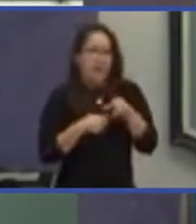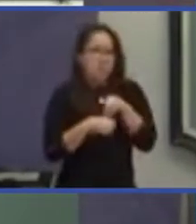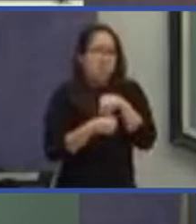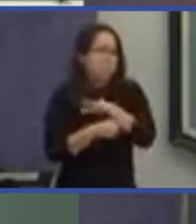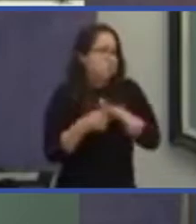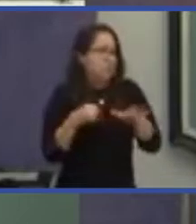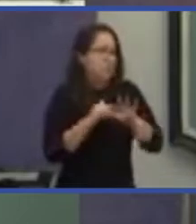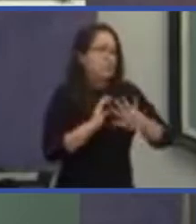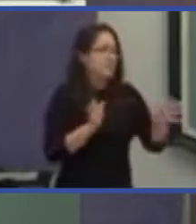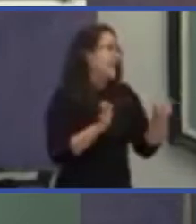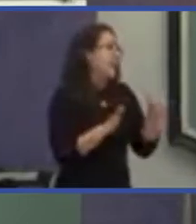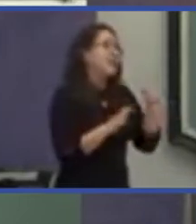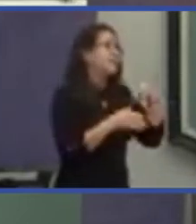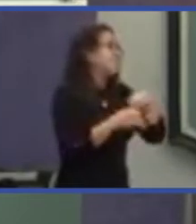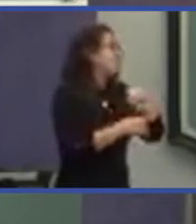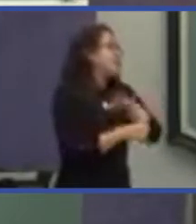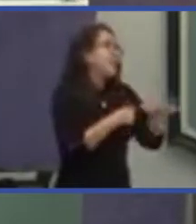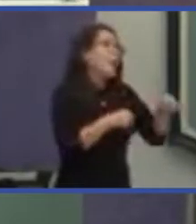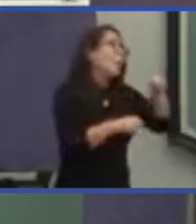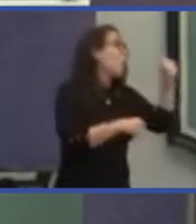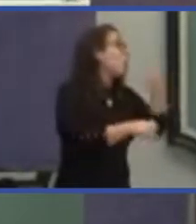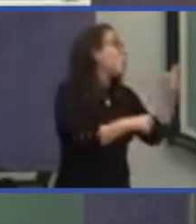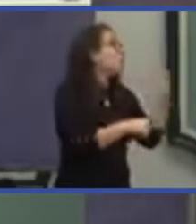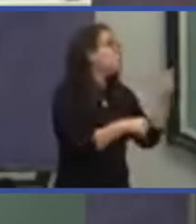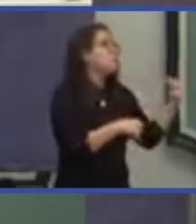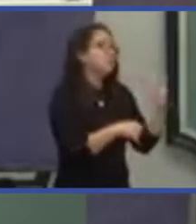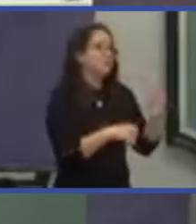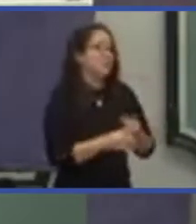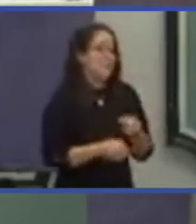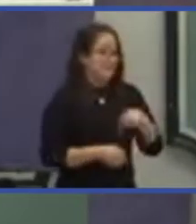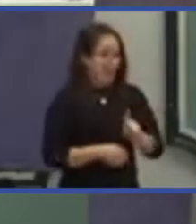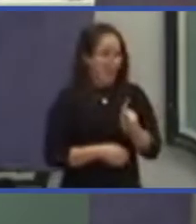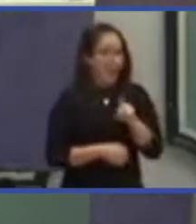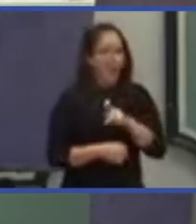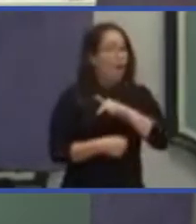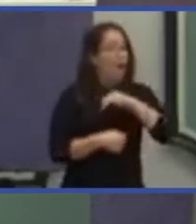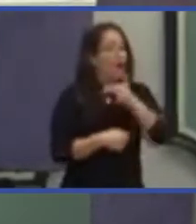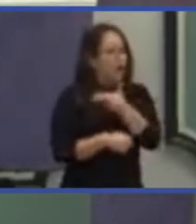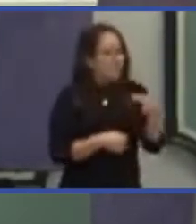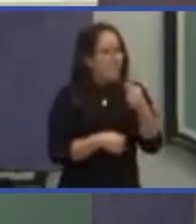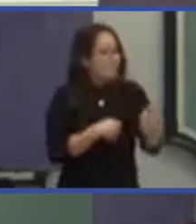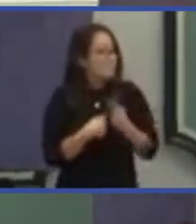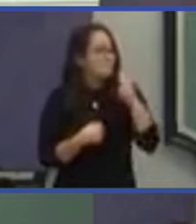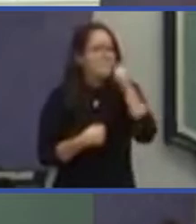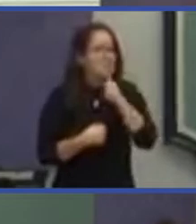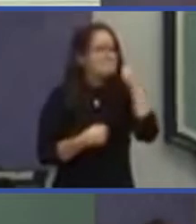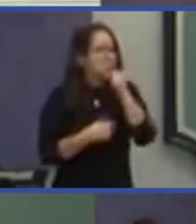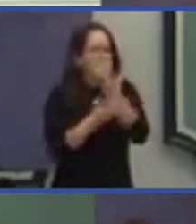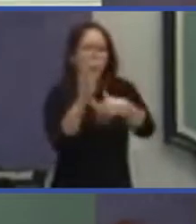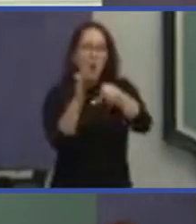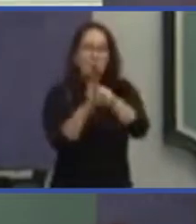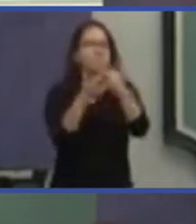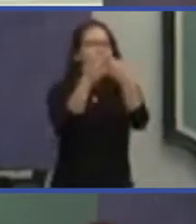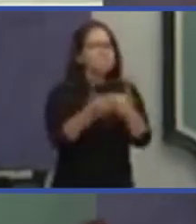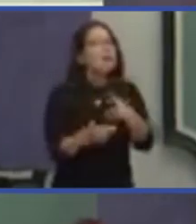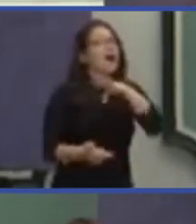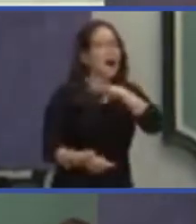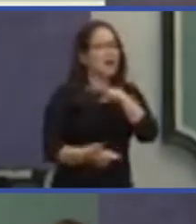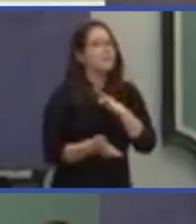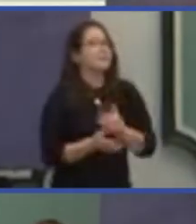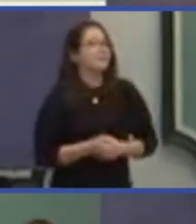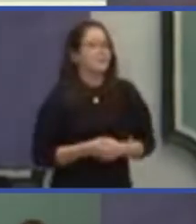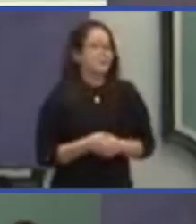que ir a otro hotel. Pero en el hotel infinito siempre hay lugar. Entonces aquí en mi